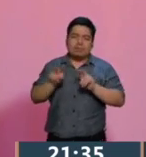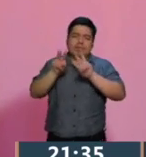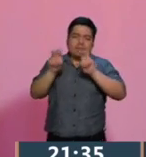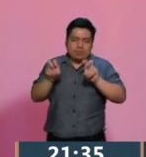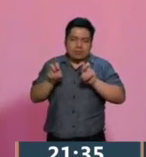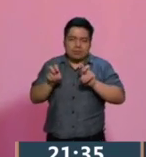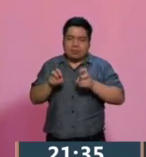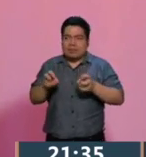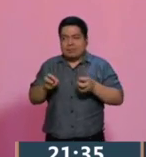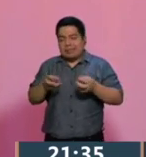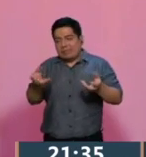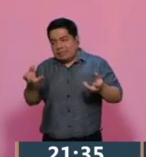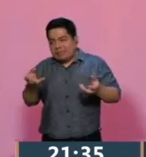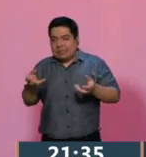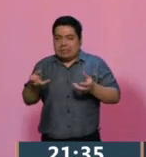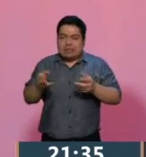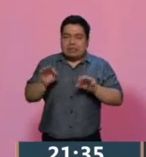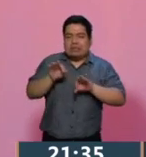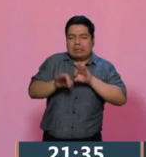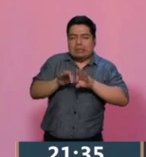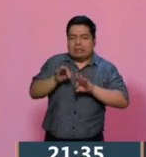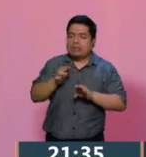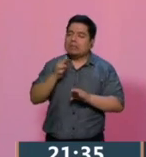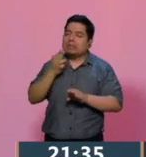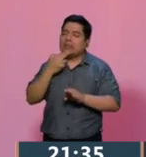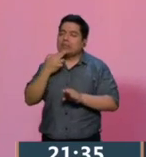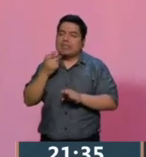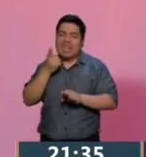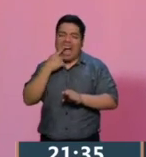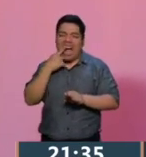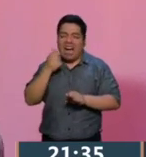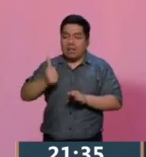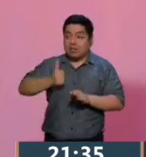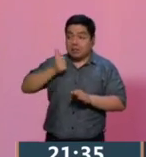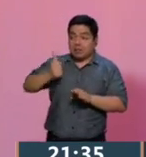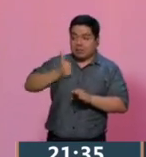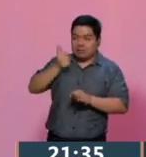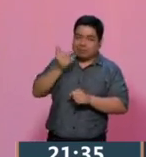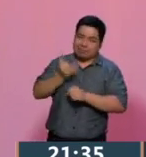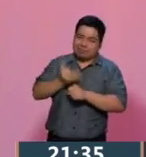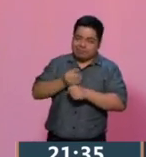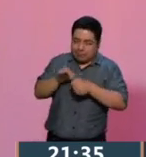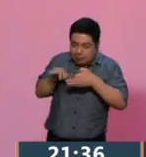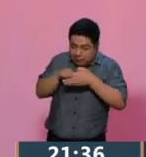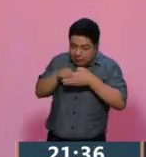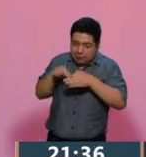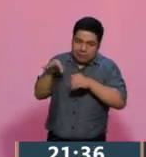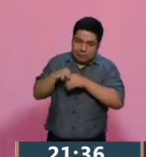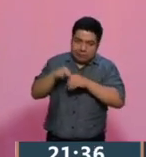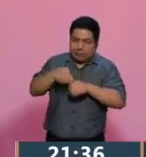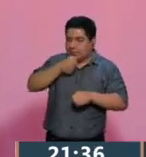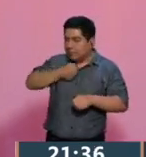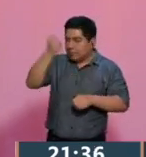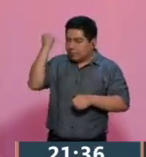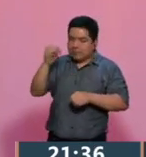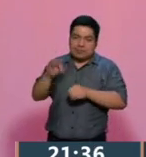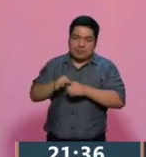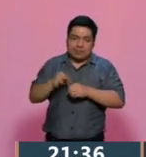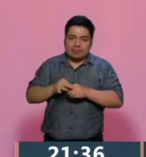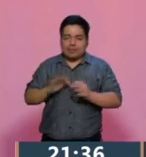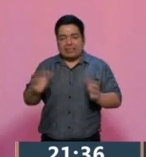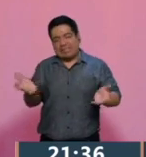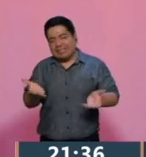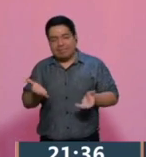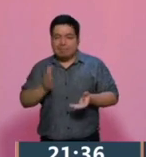Efectivamente, este tema lo han querido utilizar en el momento en el que estamos viviendo de una